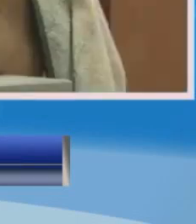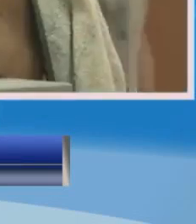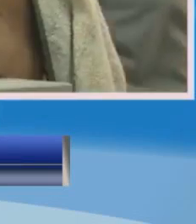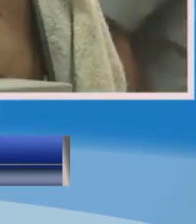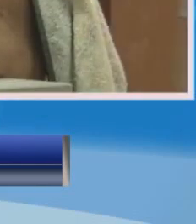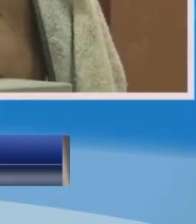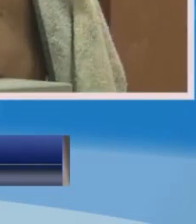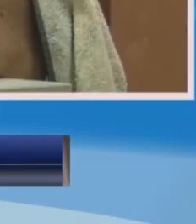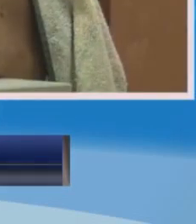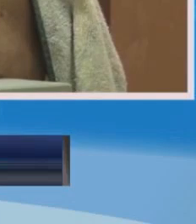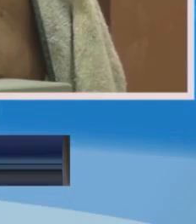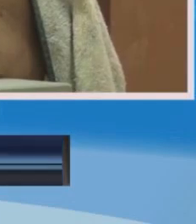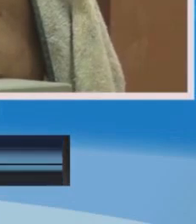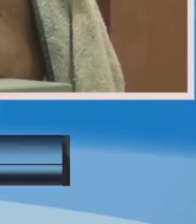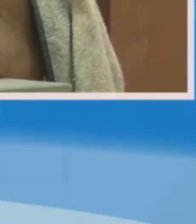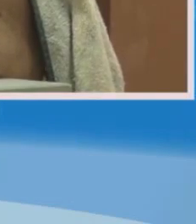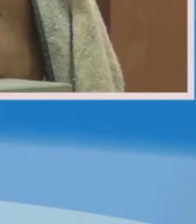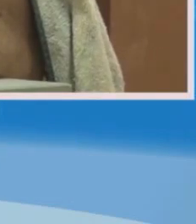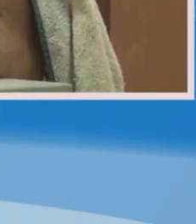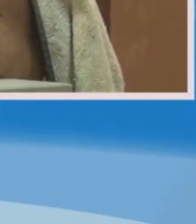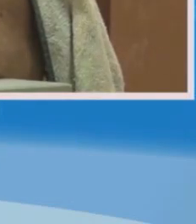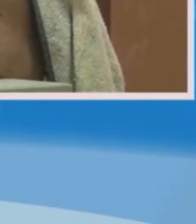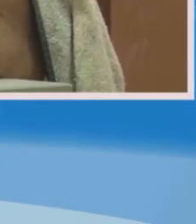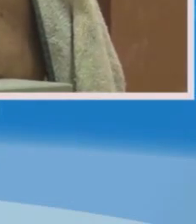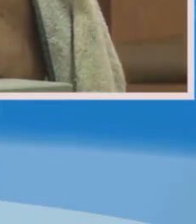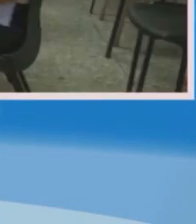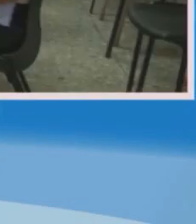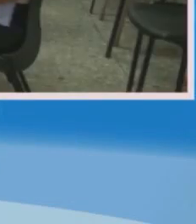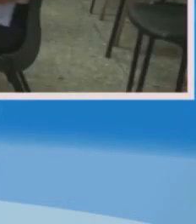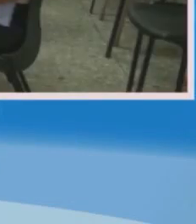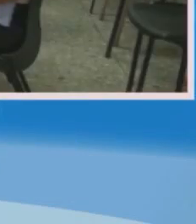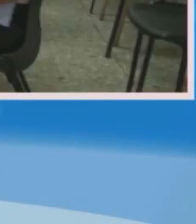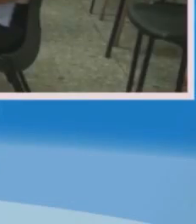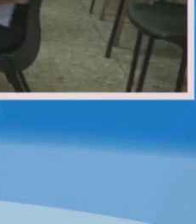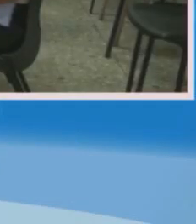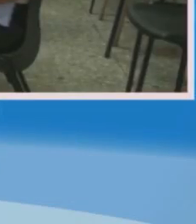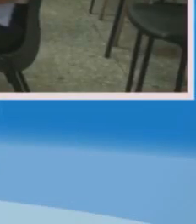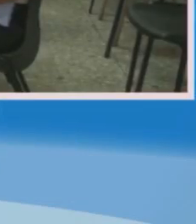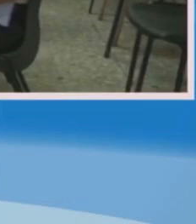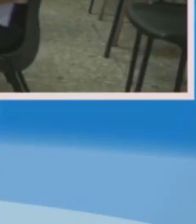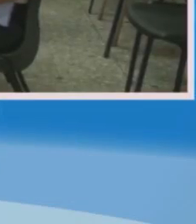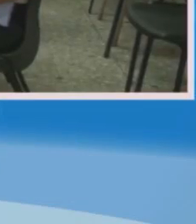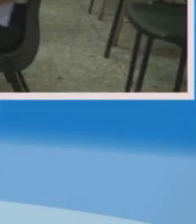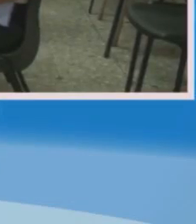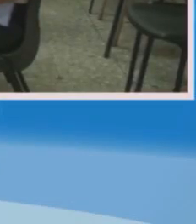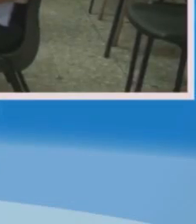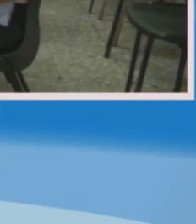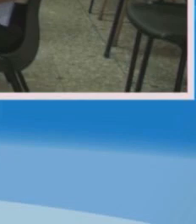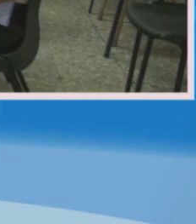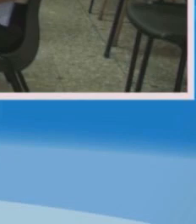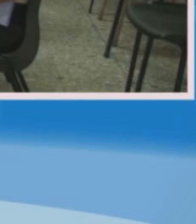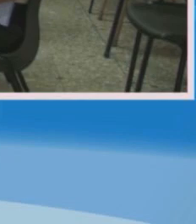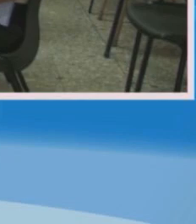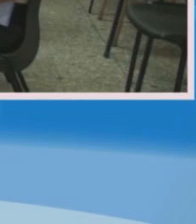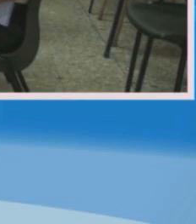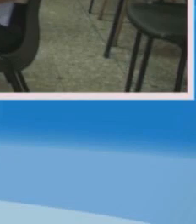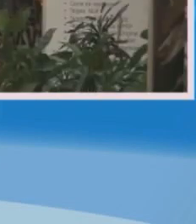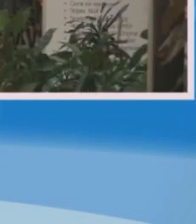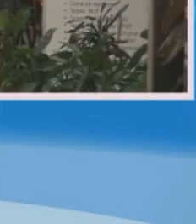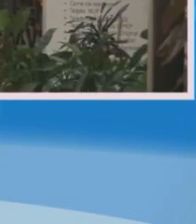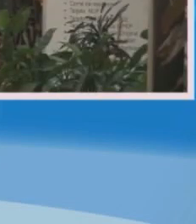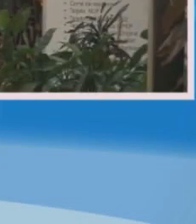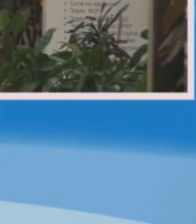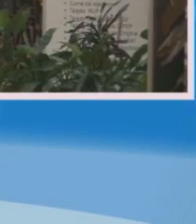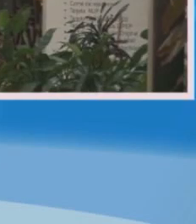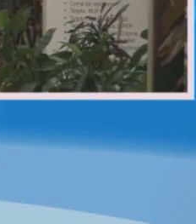Estado garantizarlo. Hay diferentes propuestas, diferentes expedientes. Al inicio eran 14, hoy se han sumado